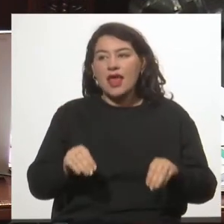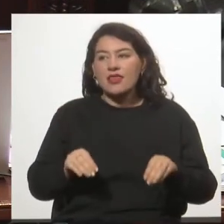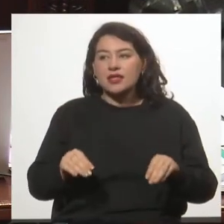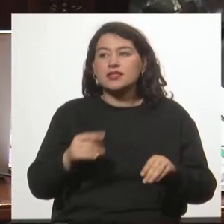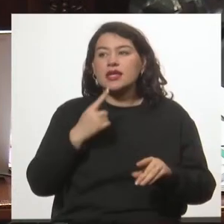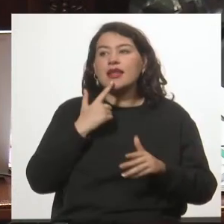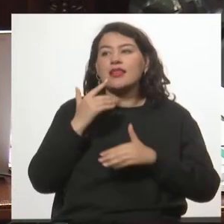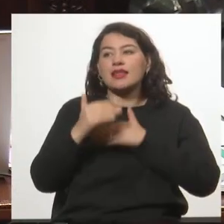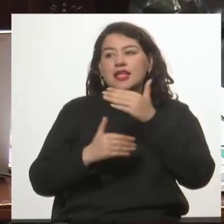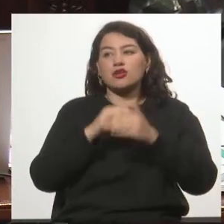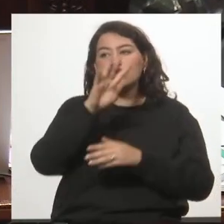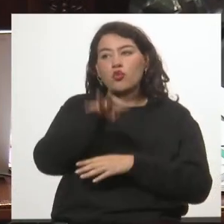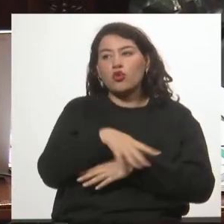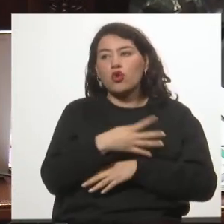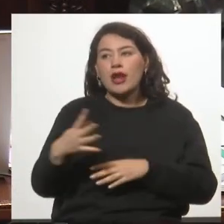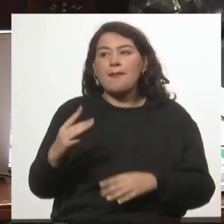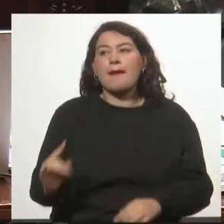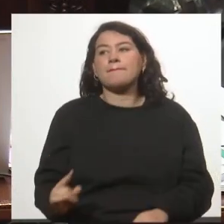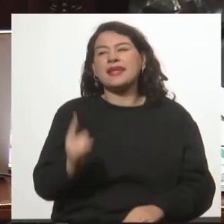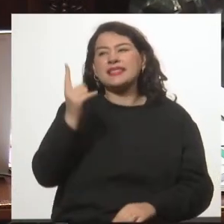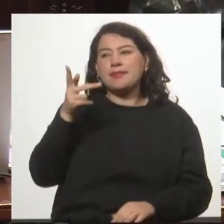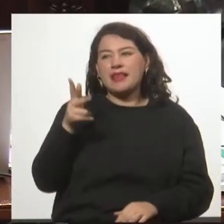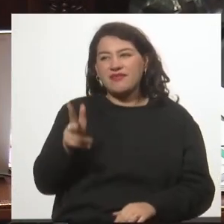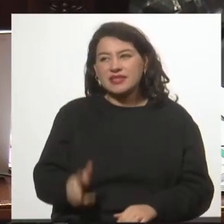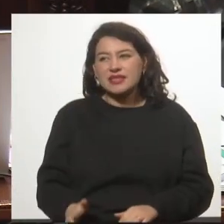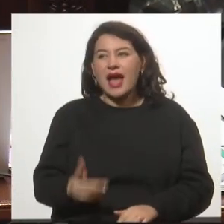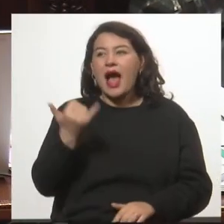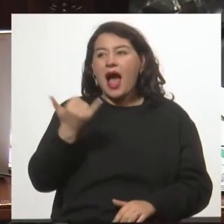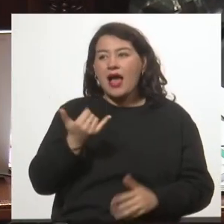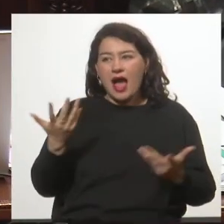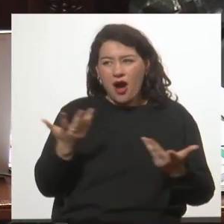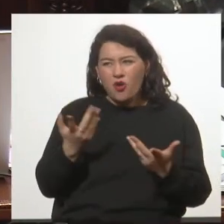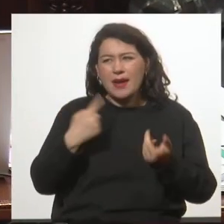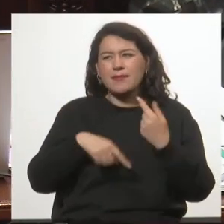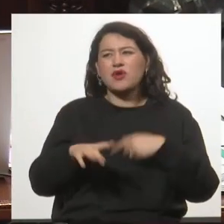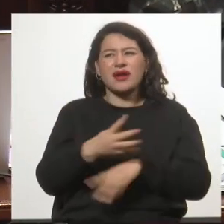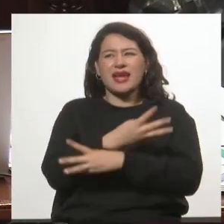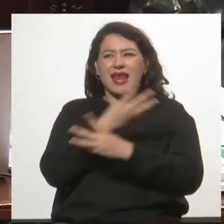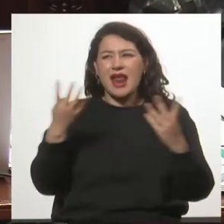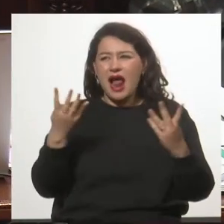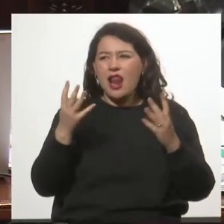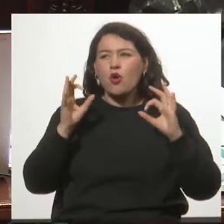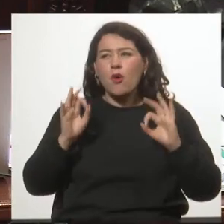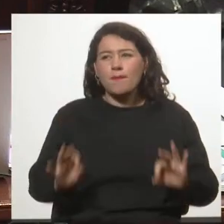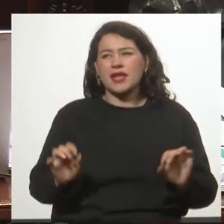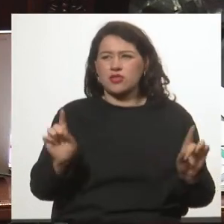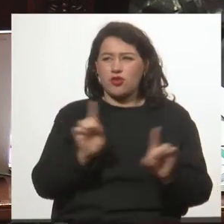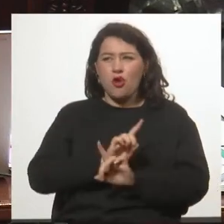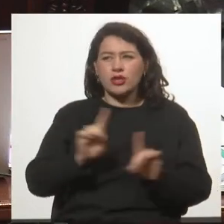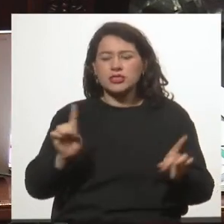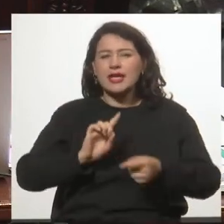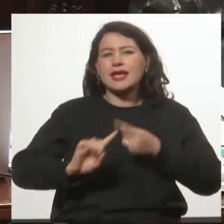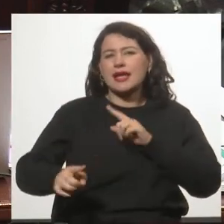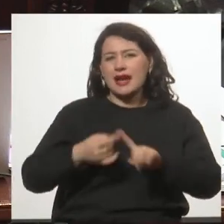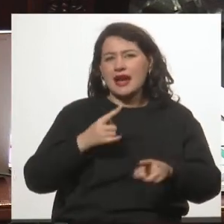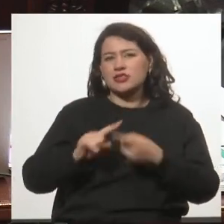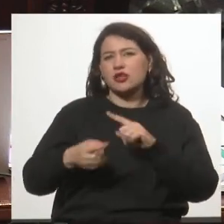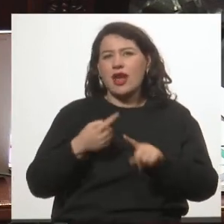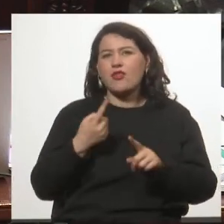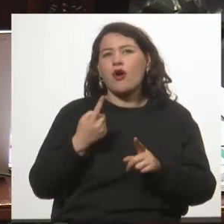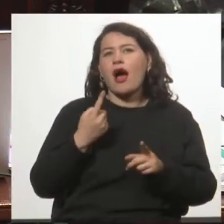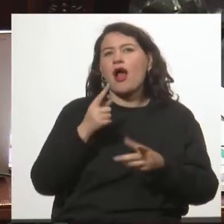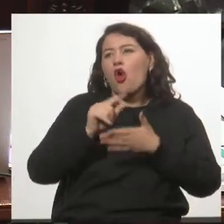desarrollo de un cronograma maestro existe uno en esta etapa pero es muy general y no completo y no vinculado al paquete de